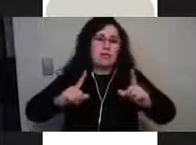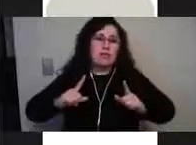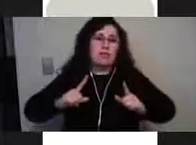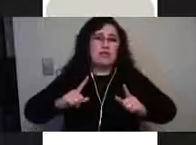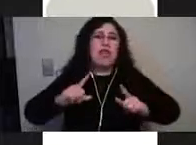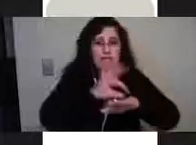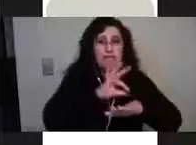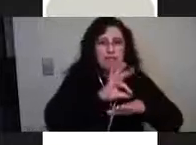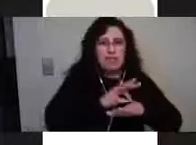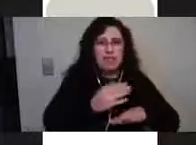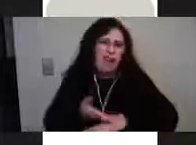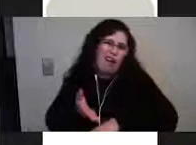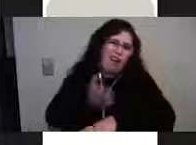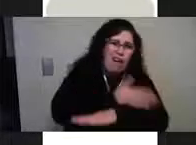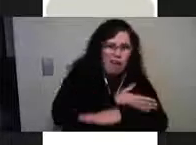desde